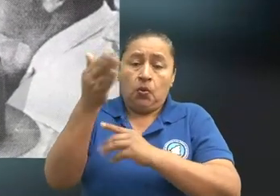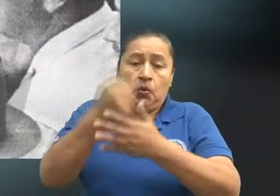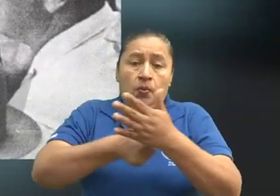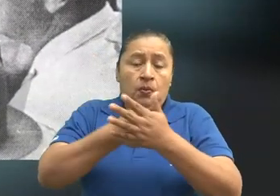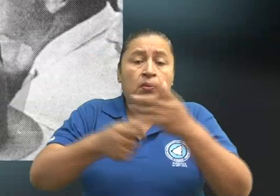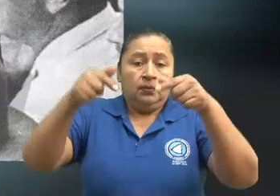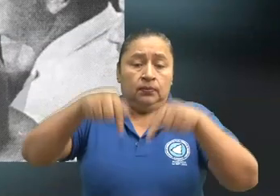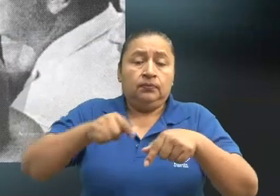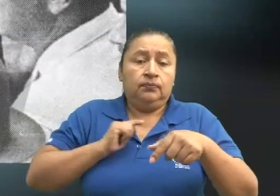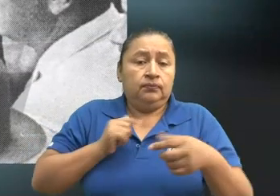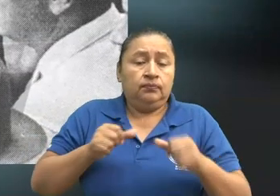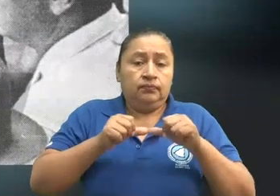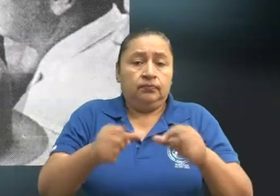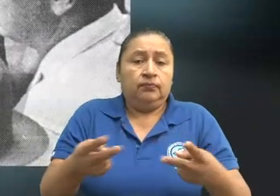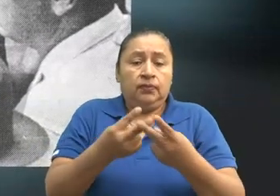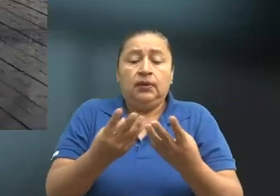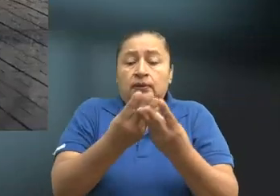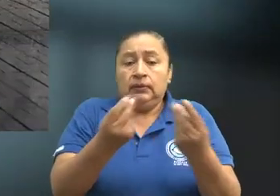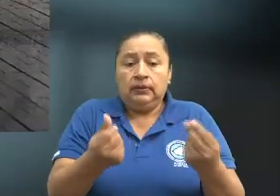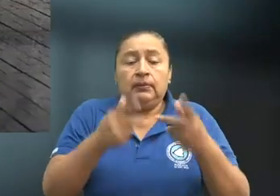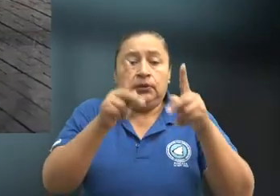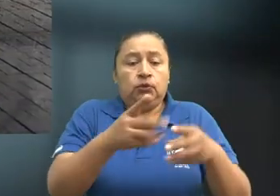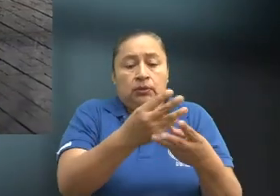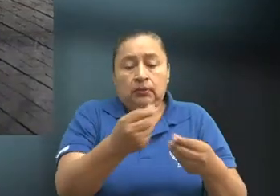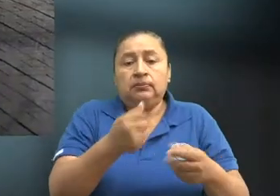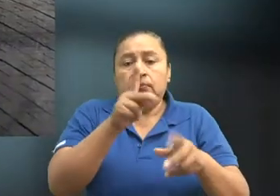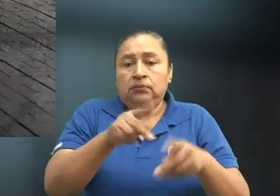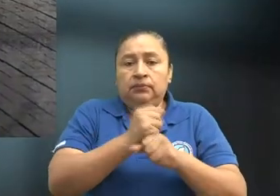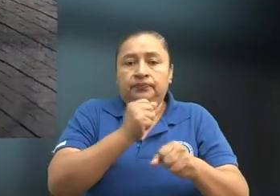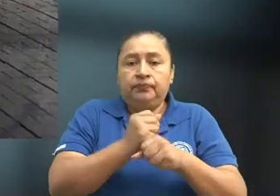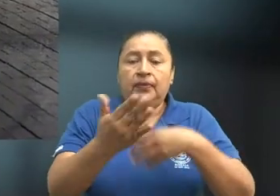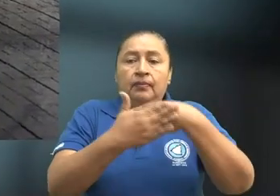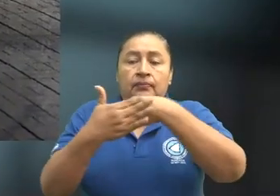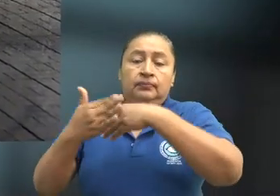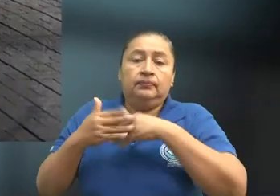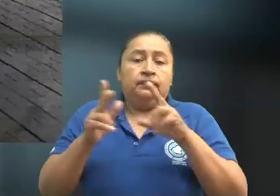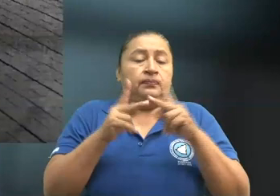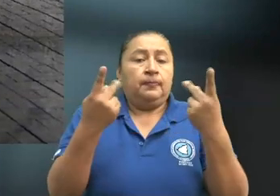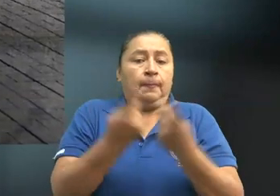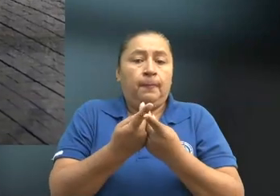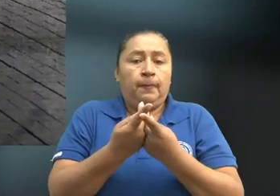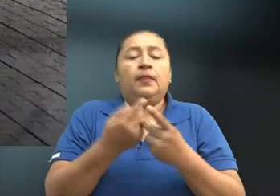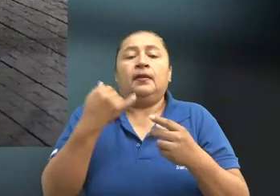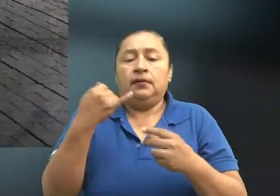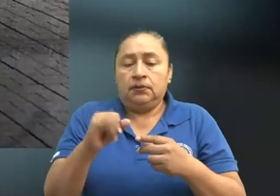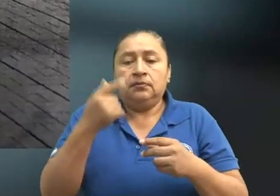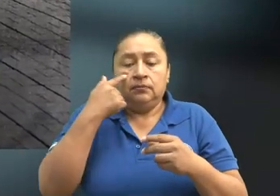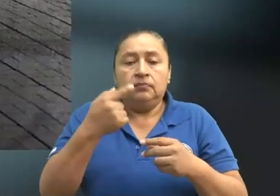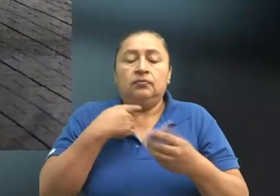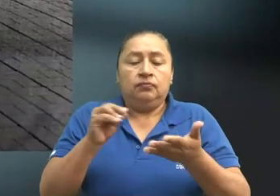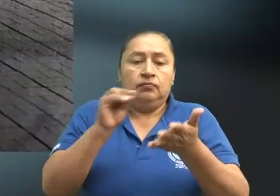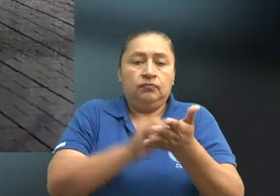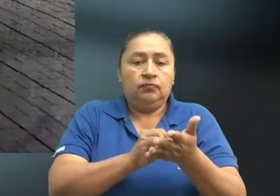aún hoy, sí, vigente, tierra para los campesinos, es decir, sí, la demanda del pueblo en sí, obviamente se expresaba en